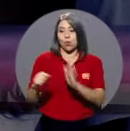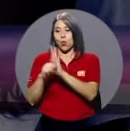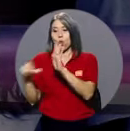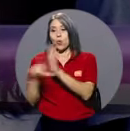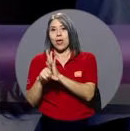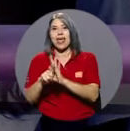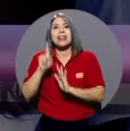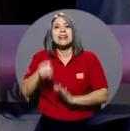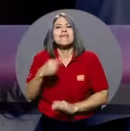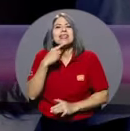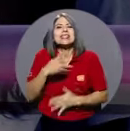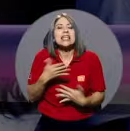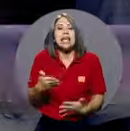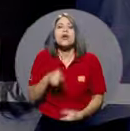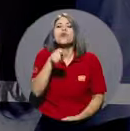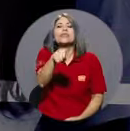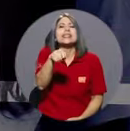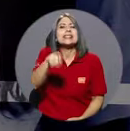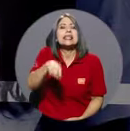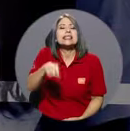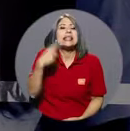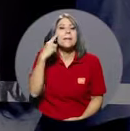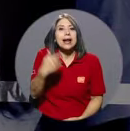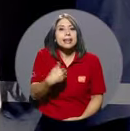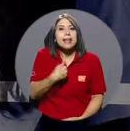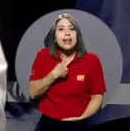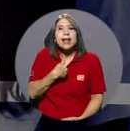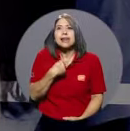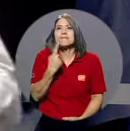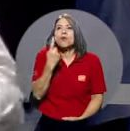¿qué necesitan ustedes para tener